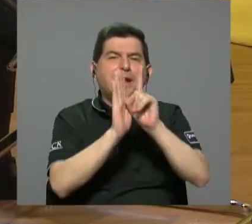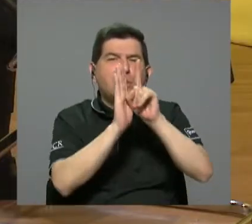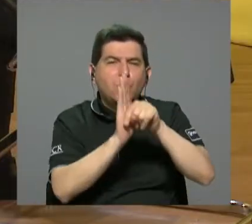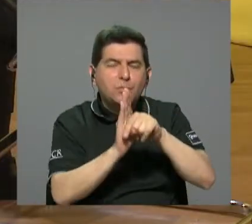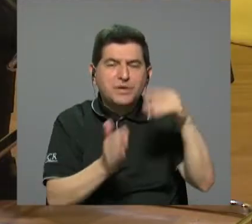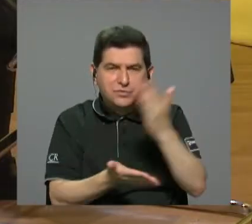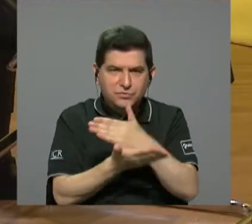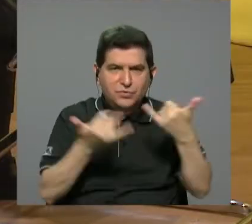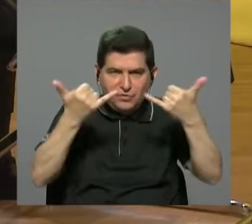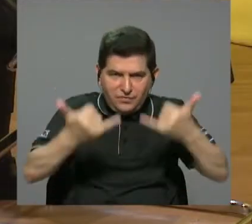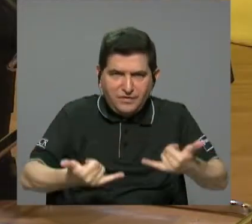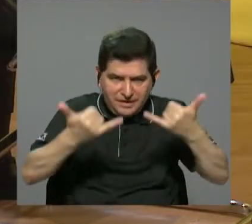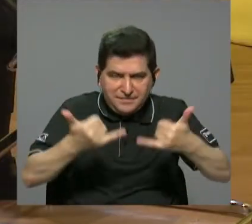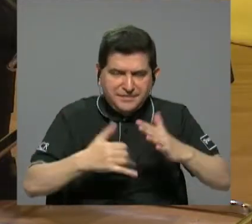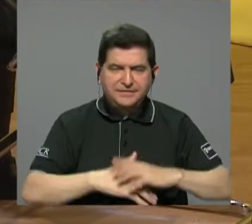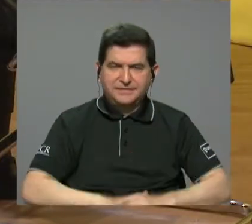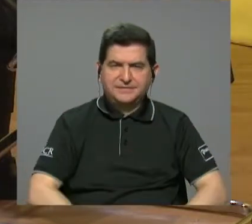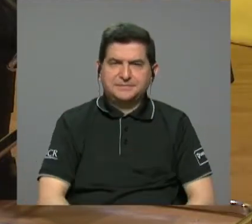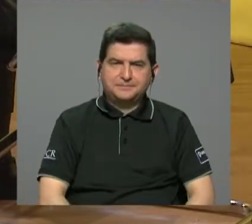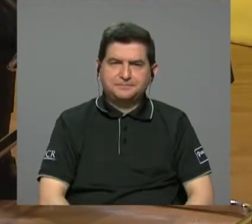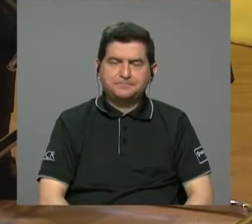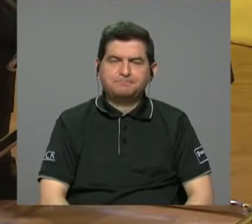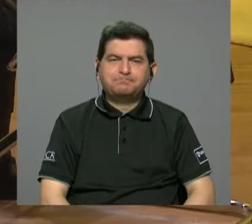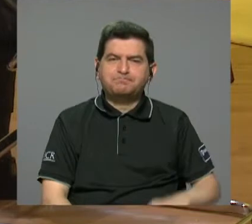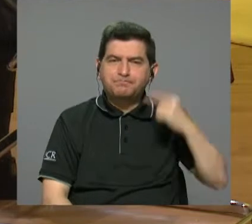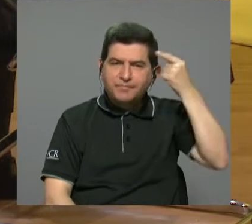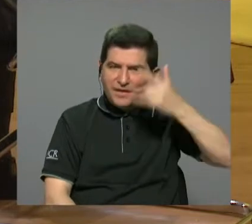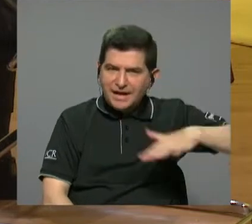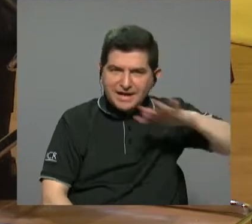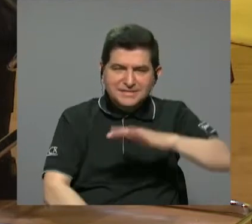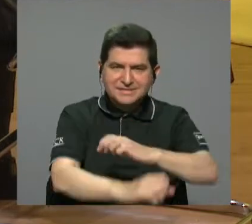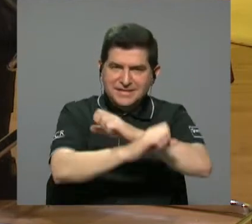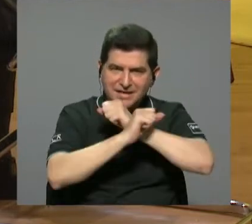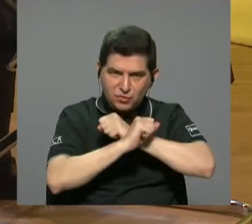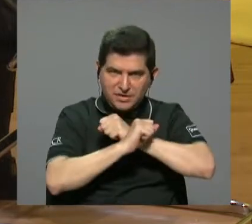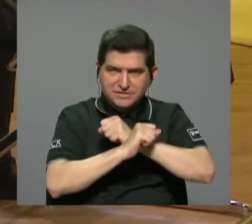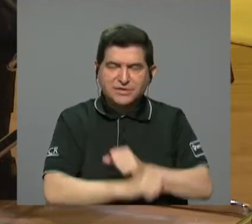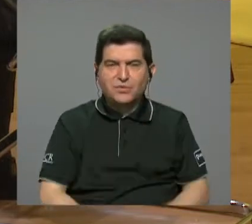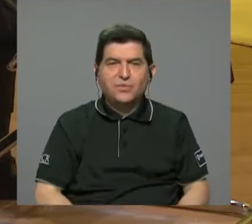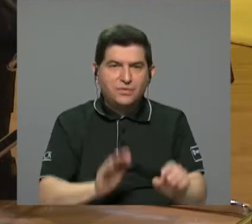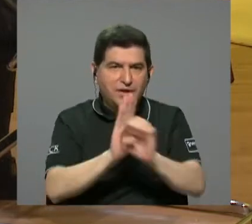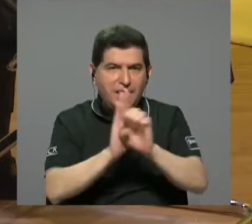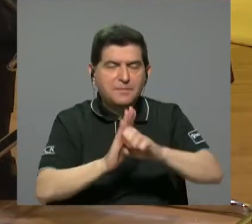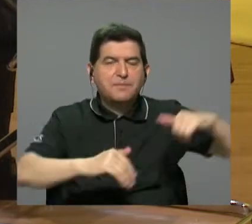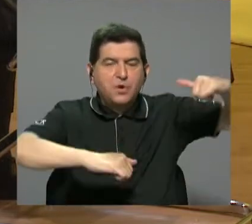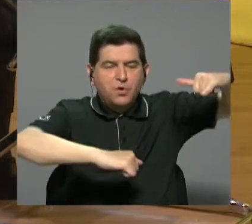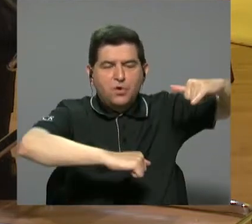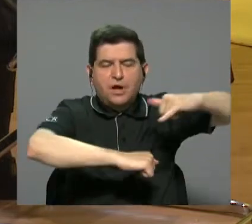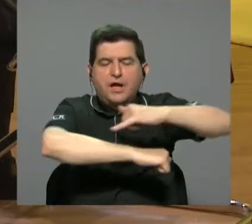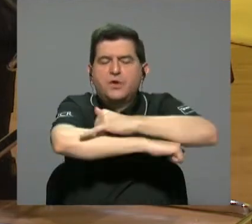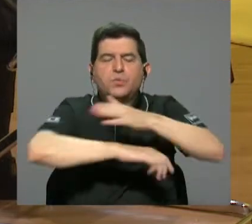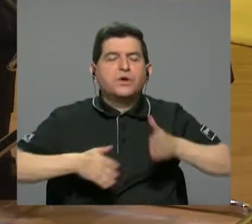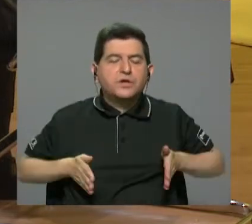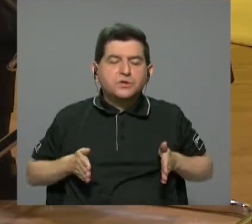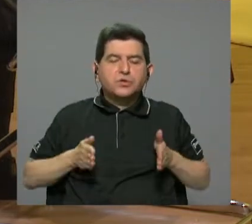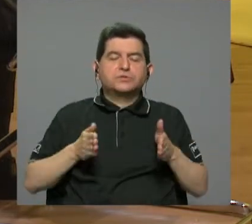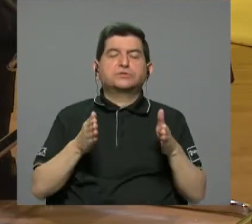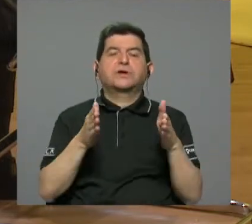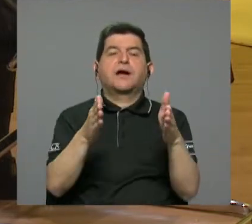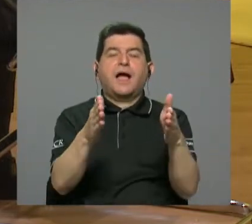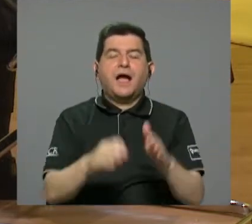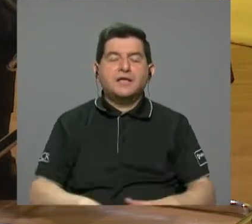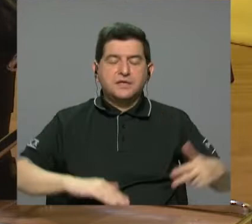este segmento, el Estado asegura por ejemplo, los aeropuertos, las carreteras,